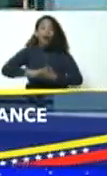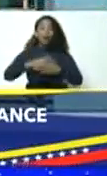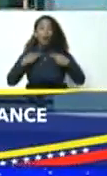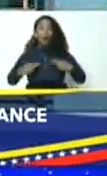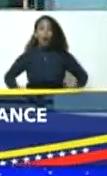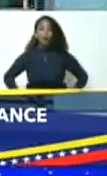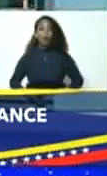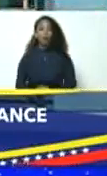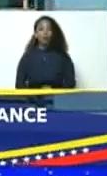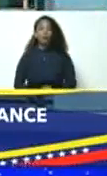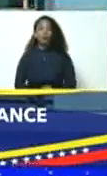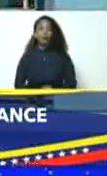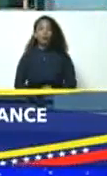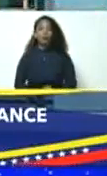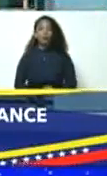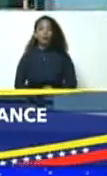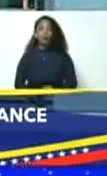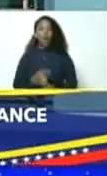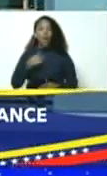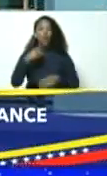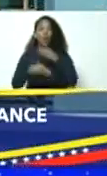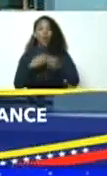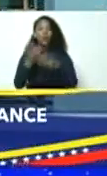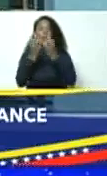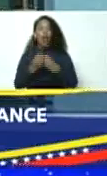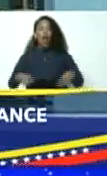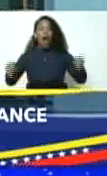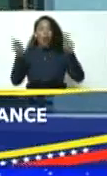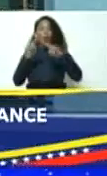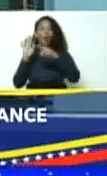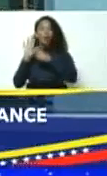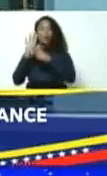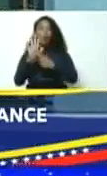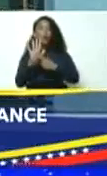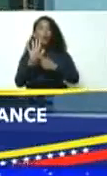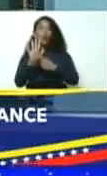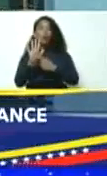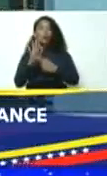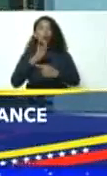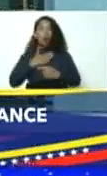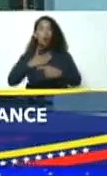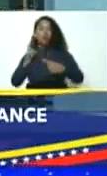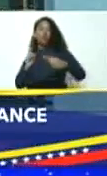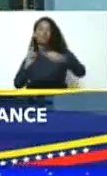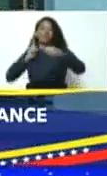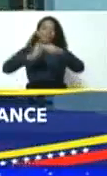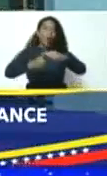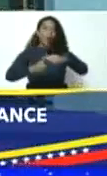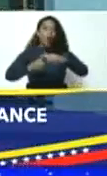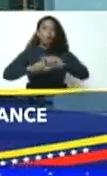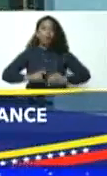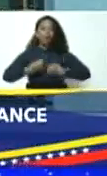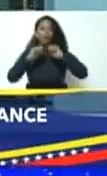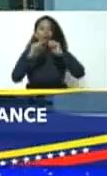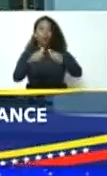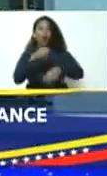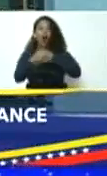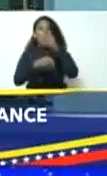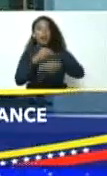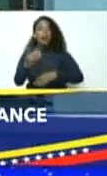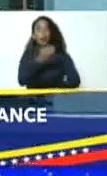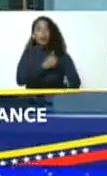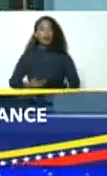Humanidad que lancé desde la Organización de Naciones Unidas, me sumé a la iniciativa lanzada por